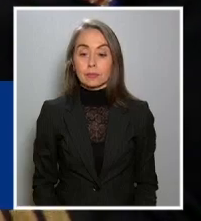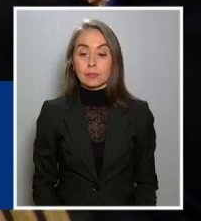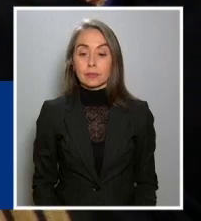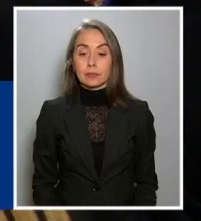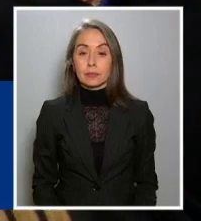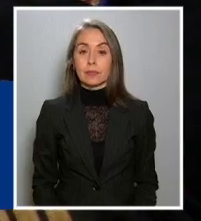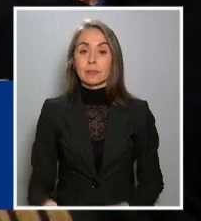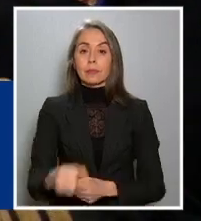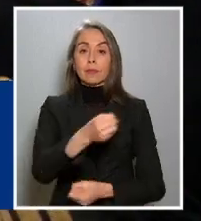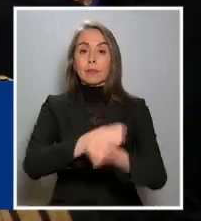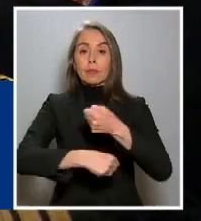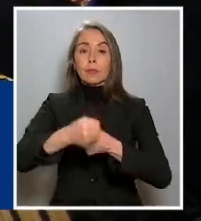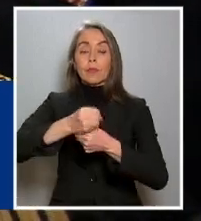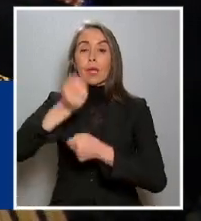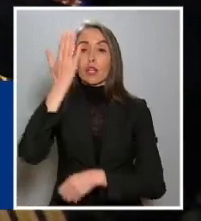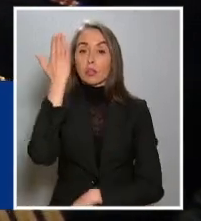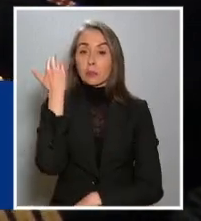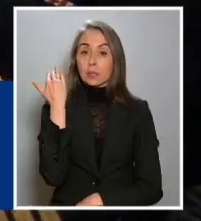El año pasado